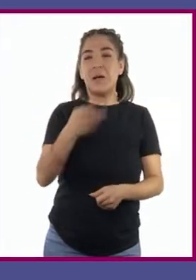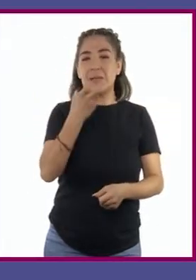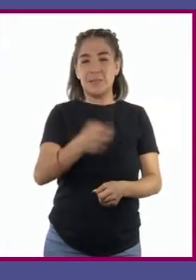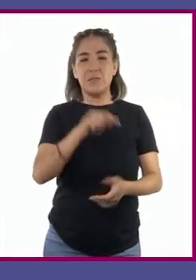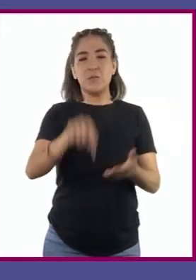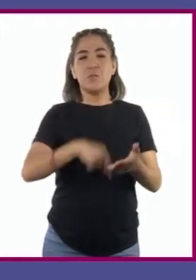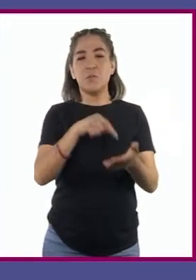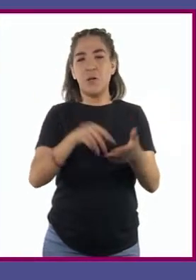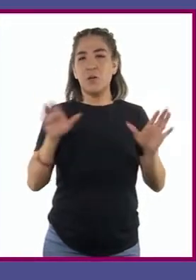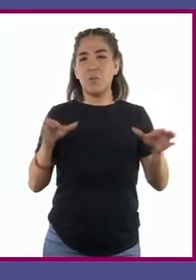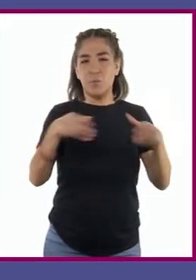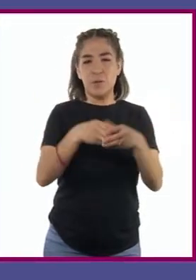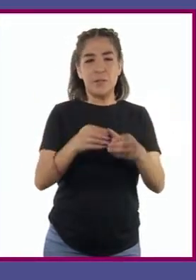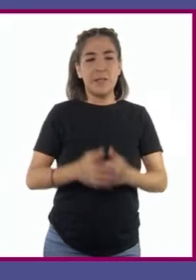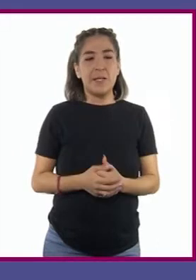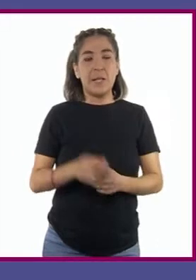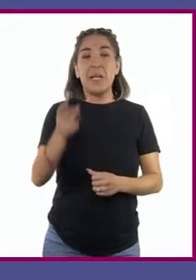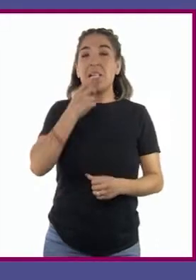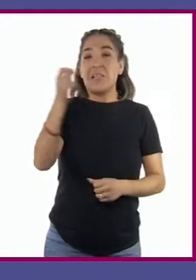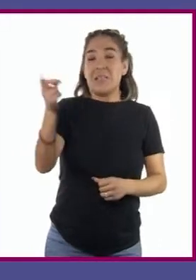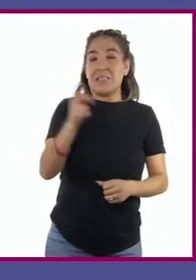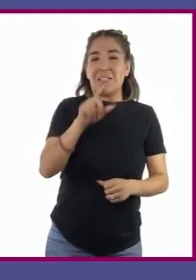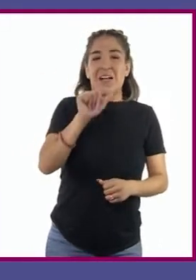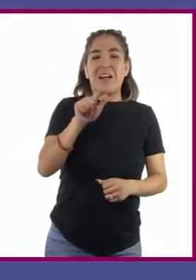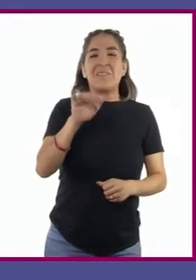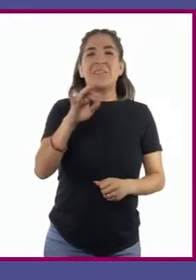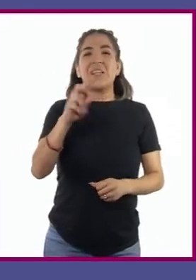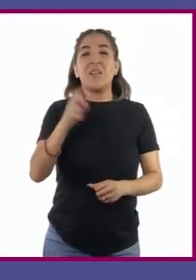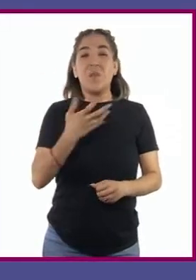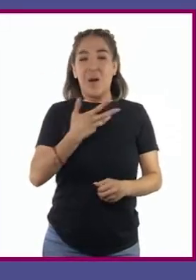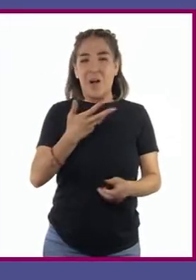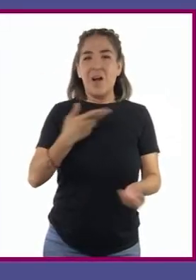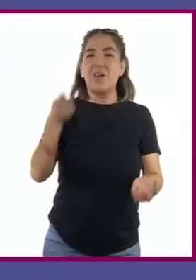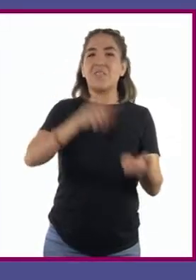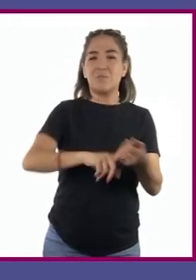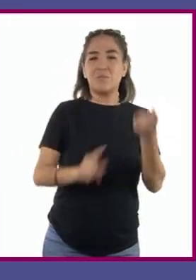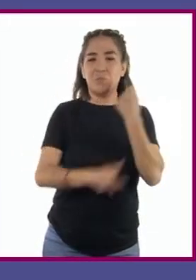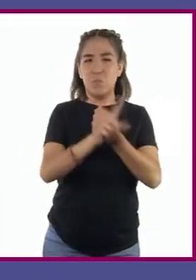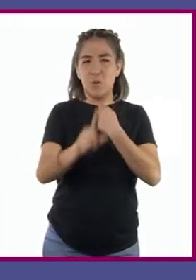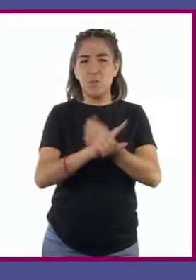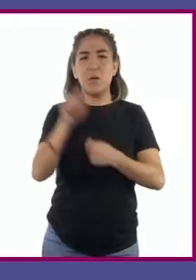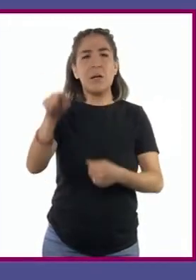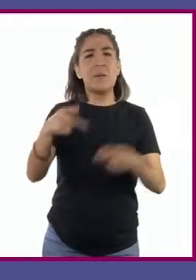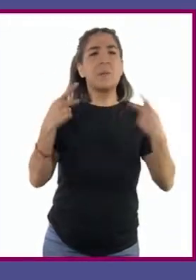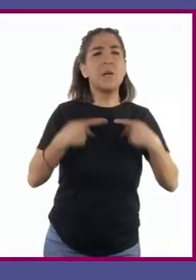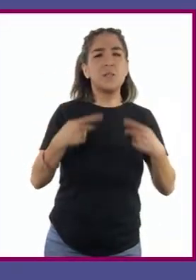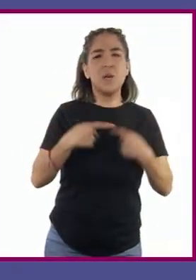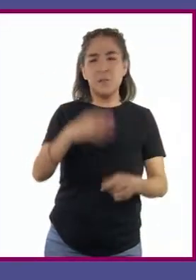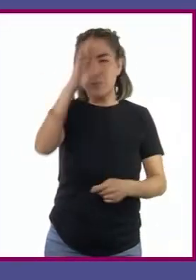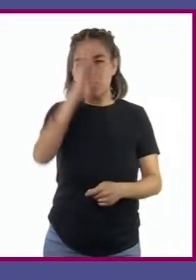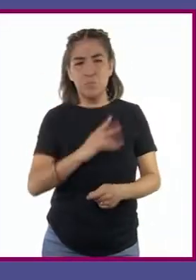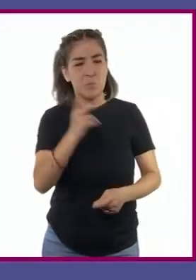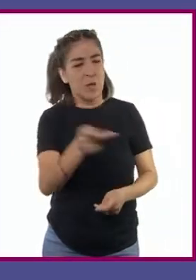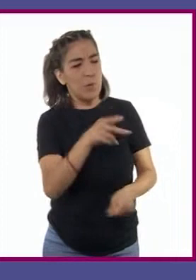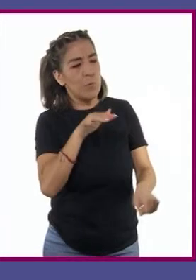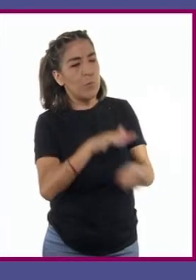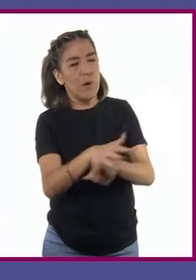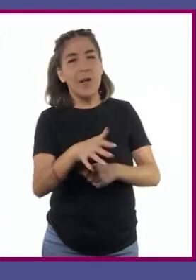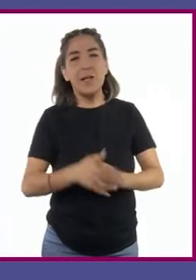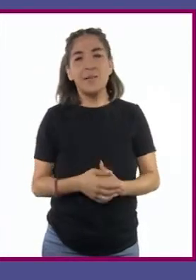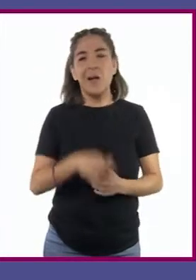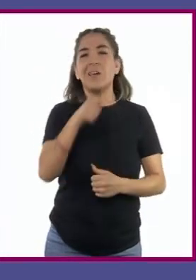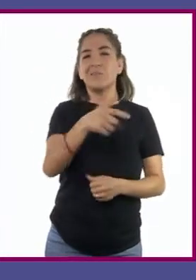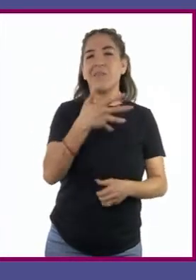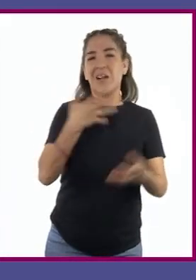comunidad. Dice Alfredo que tenemos problemas y el moderador le pregunta que cuáles y él responde que tenemos